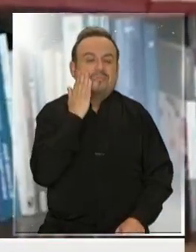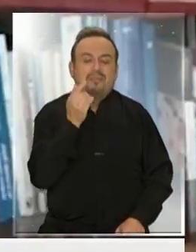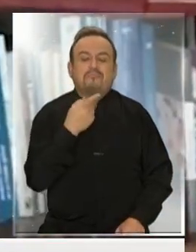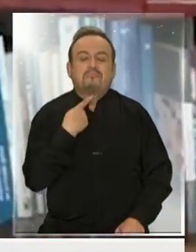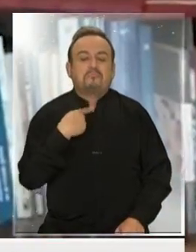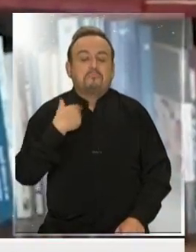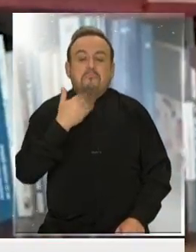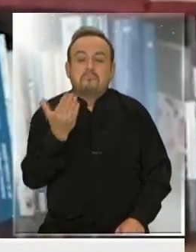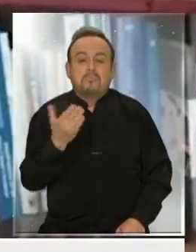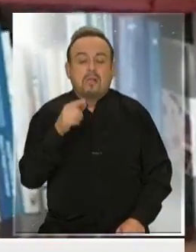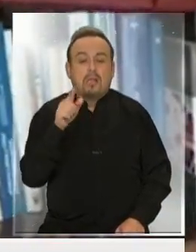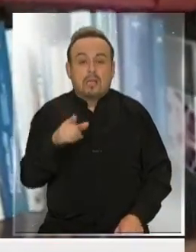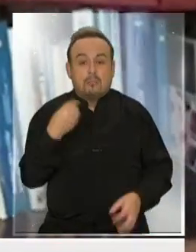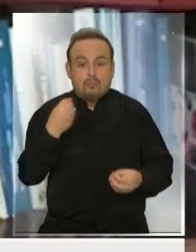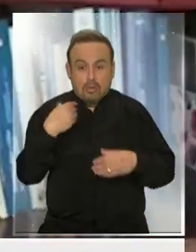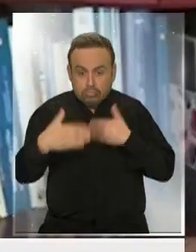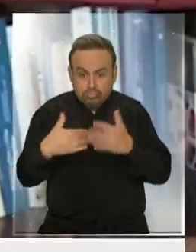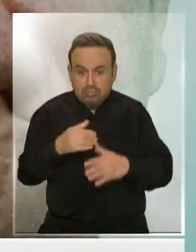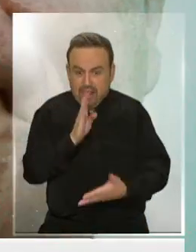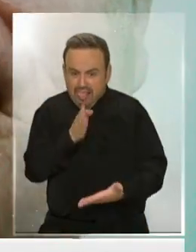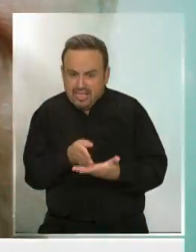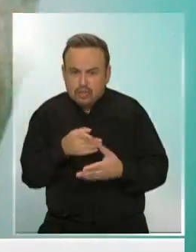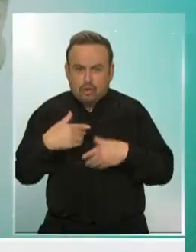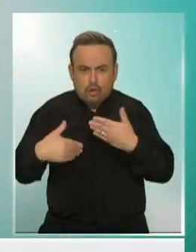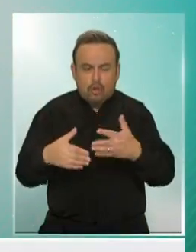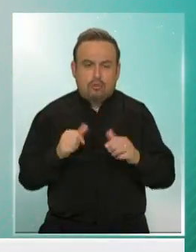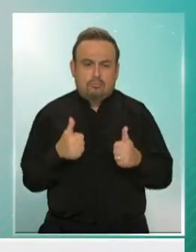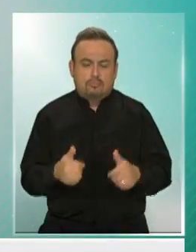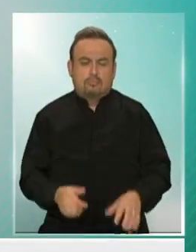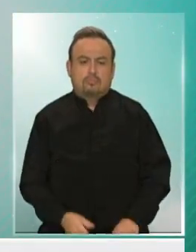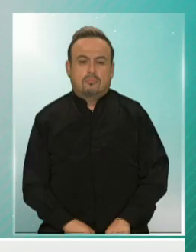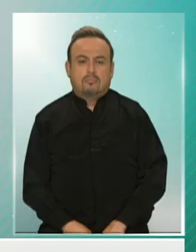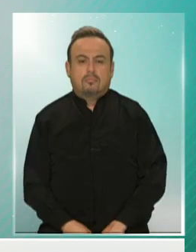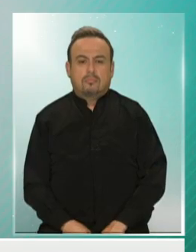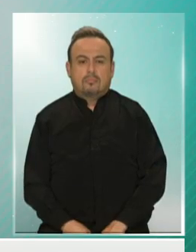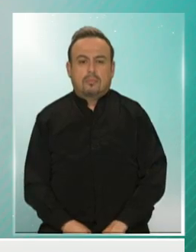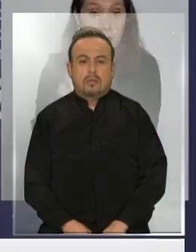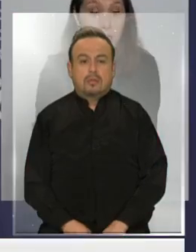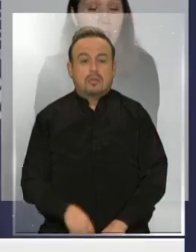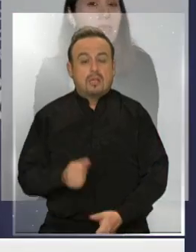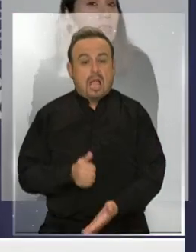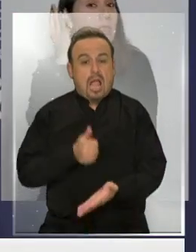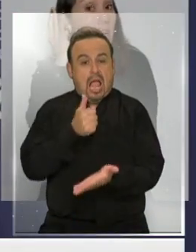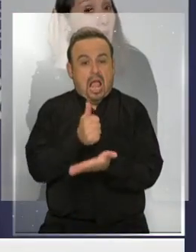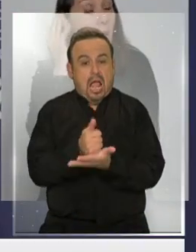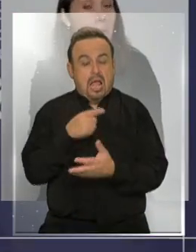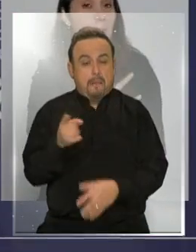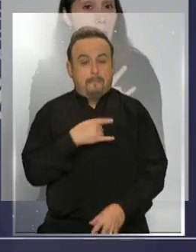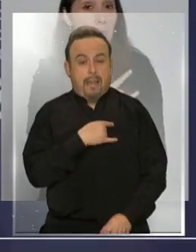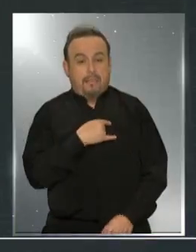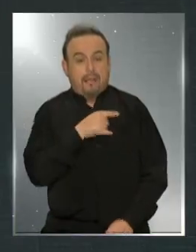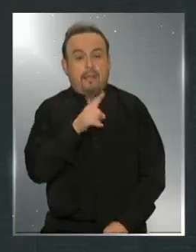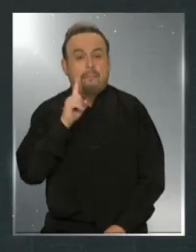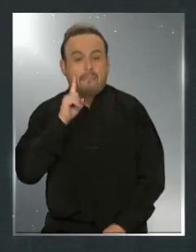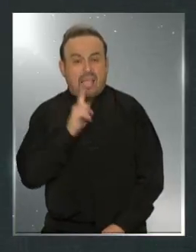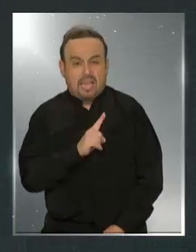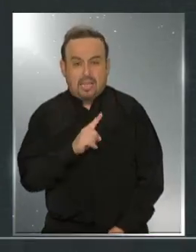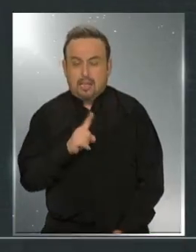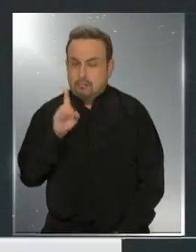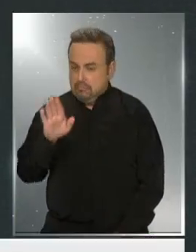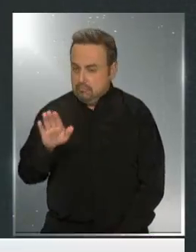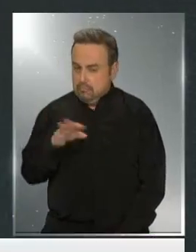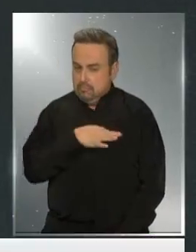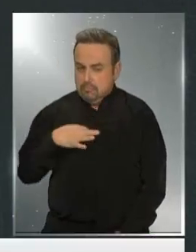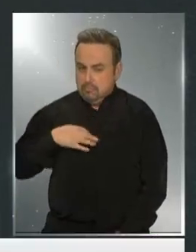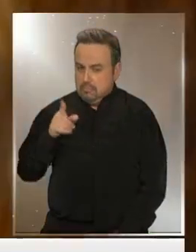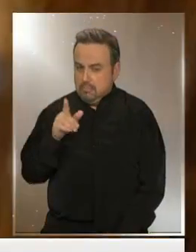nos interesa la eficiencia en las tomas de decisiones. La alcaldesa de Maipú miente. Ministro,